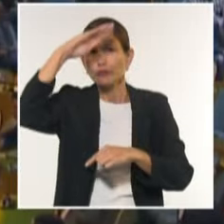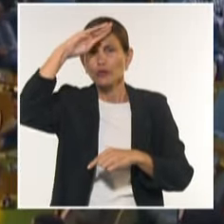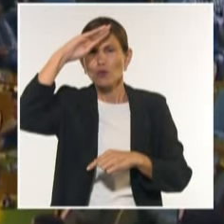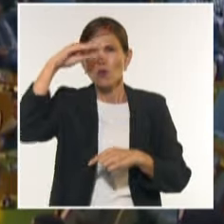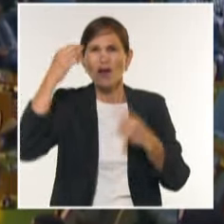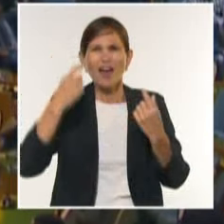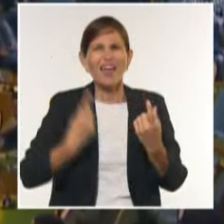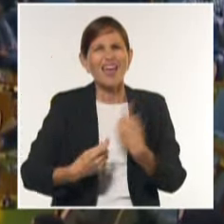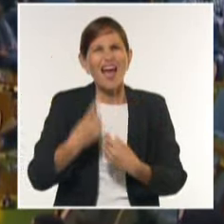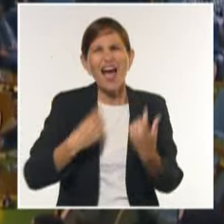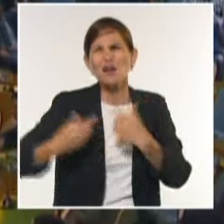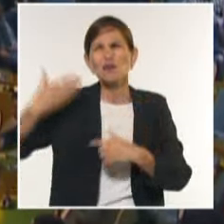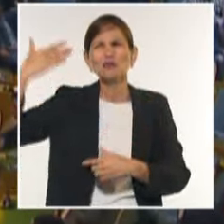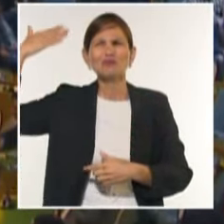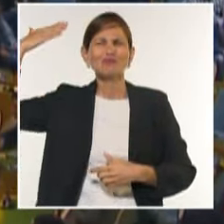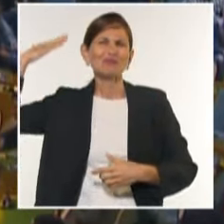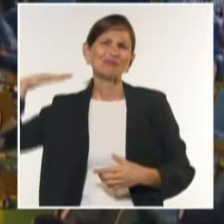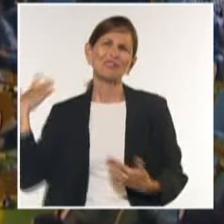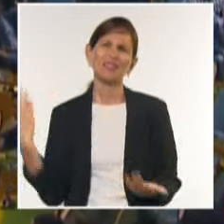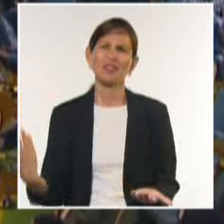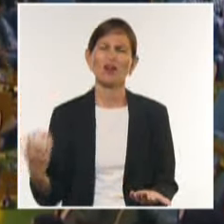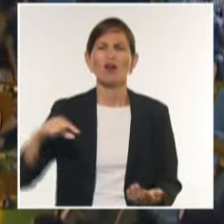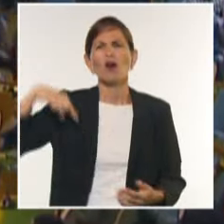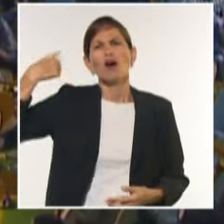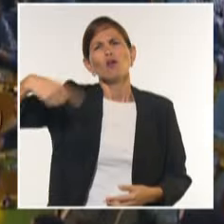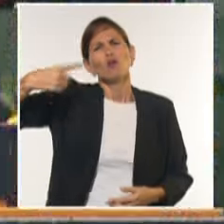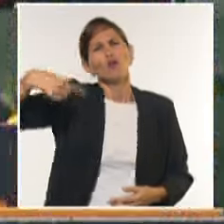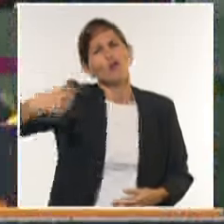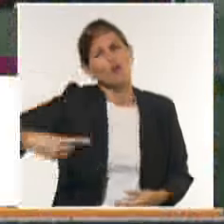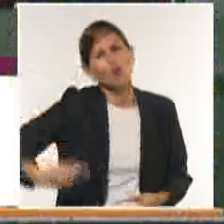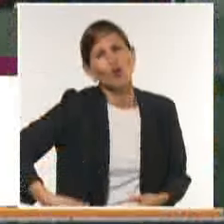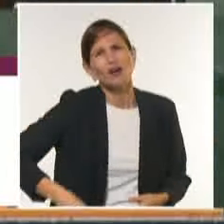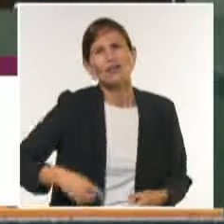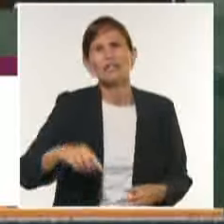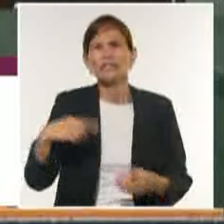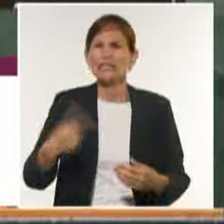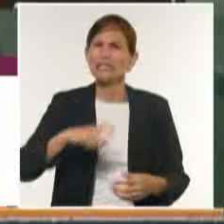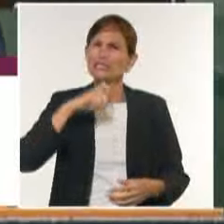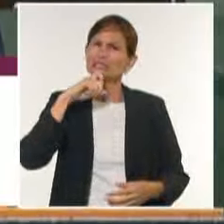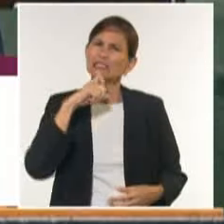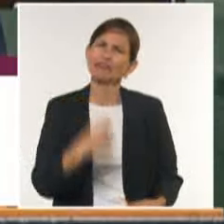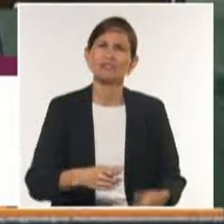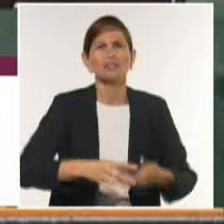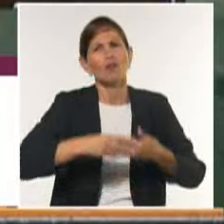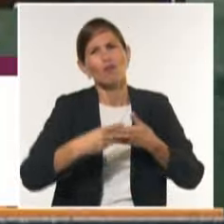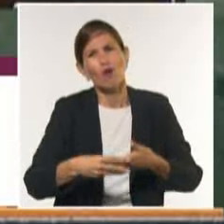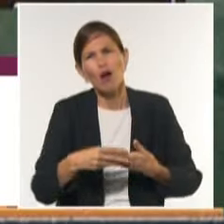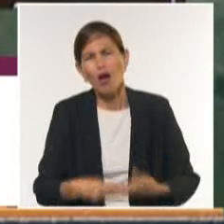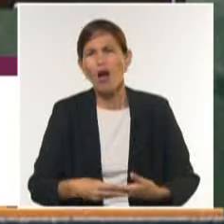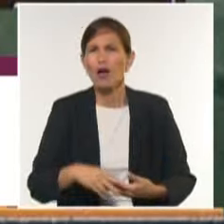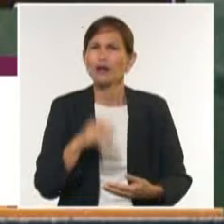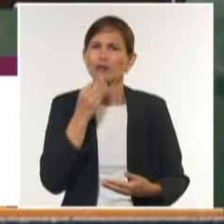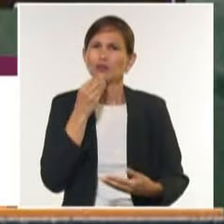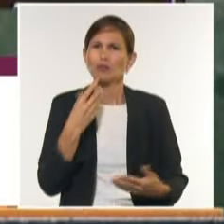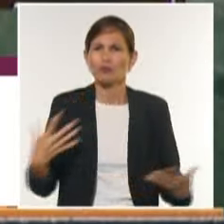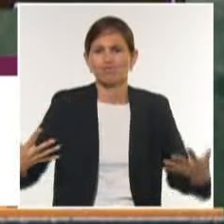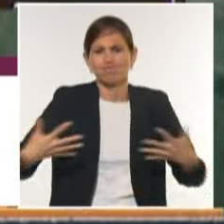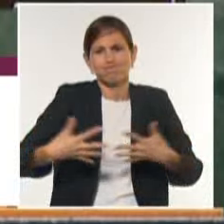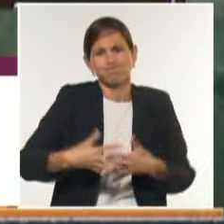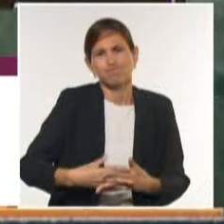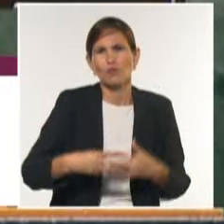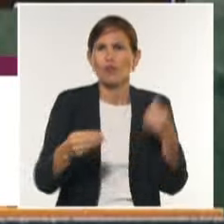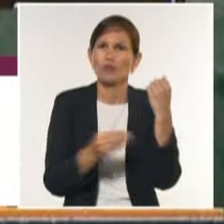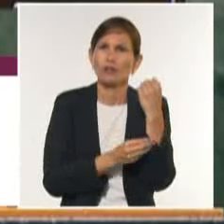que sigue hiriendo a todo un pueblo y debilitando la solidaridad regional. Año tras año, esta